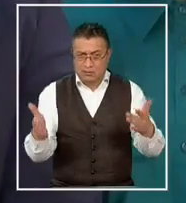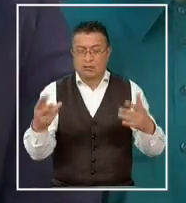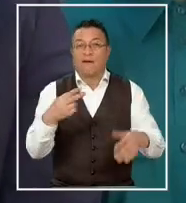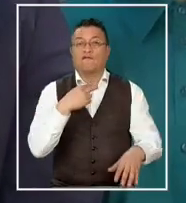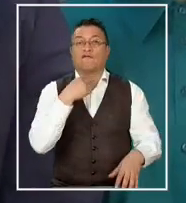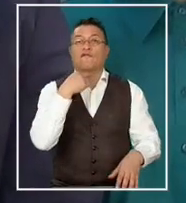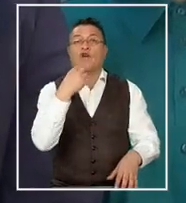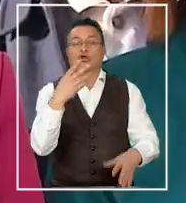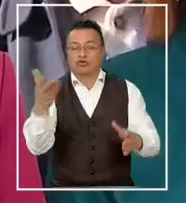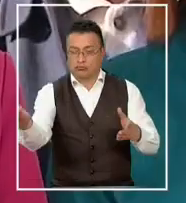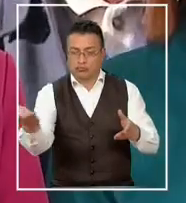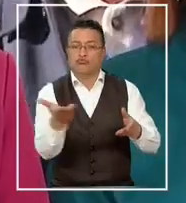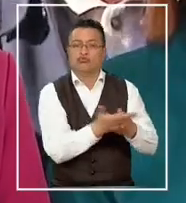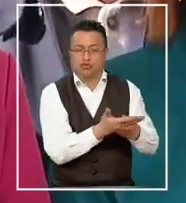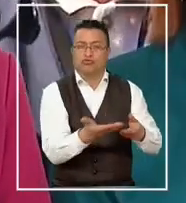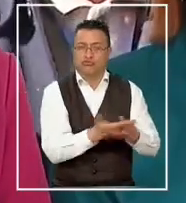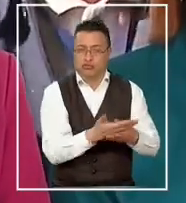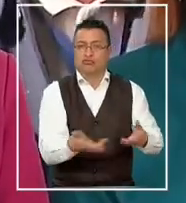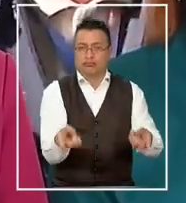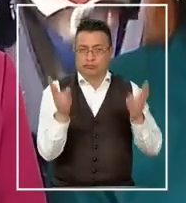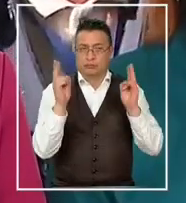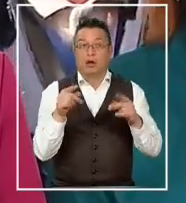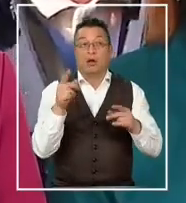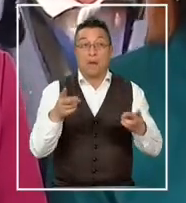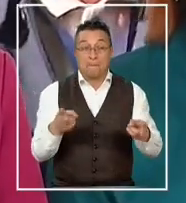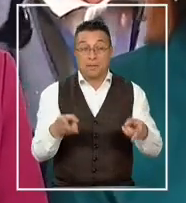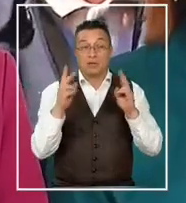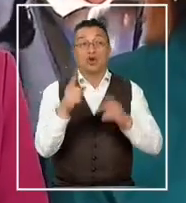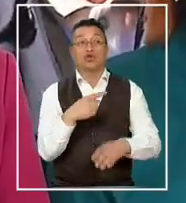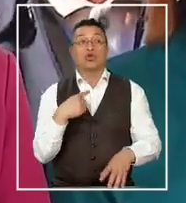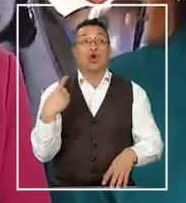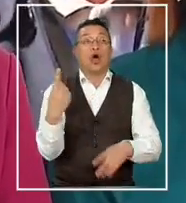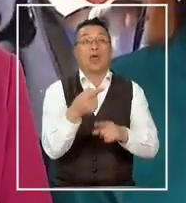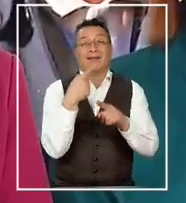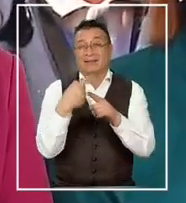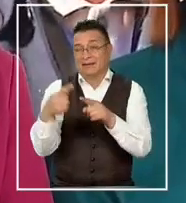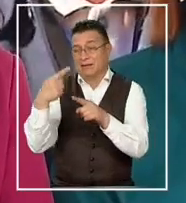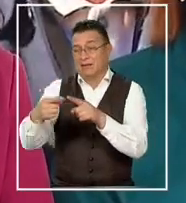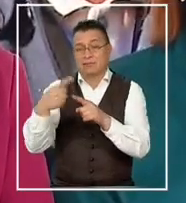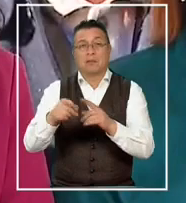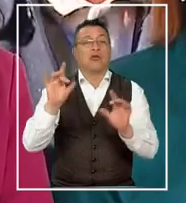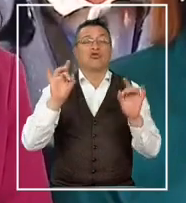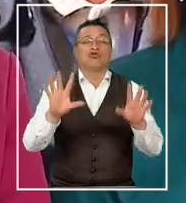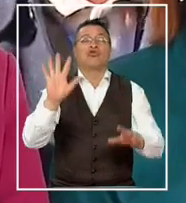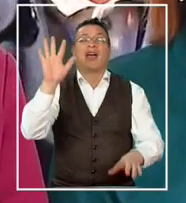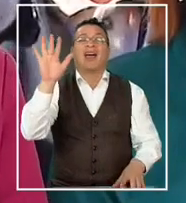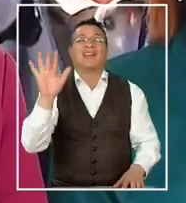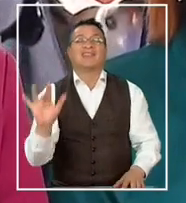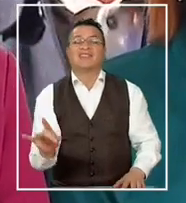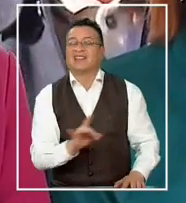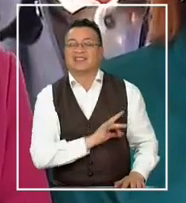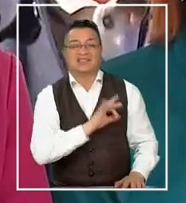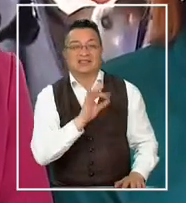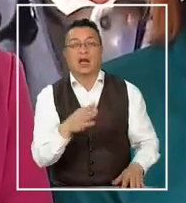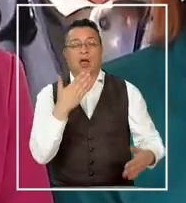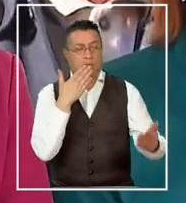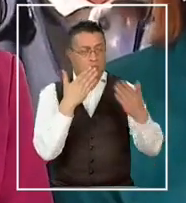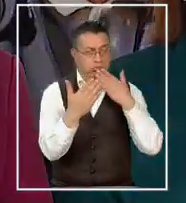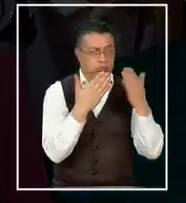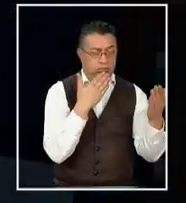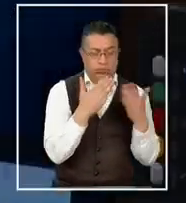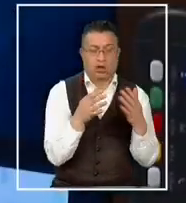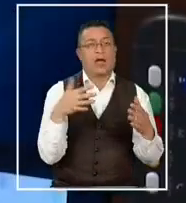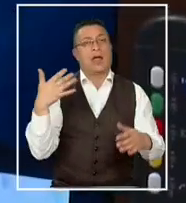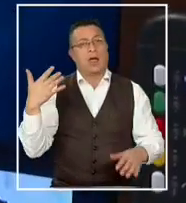voz sea escuchada. Que permitan que toda esta diversidad que caracteriza a nuestro país esté presente en este debate es